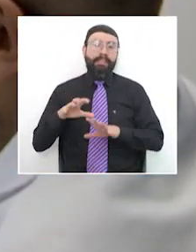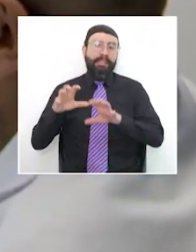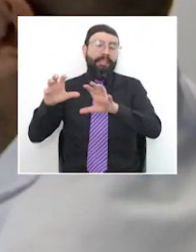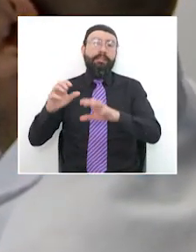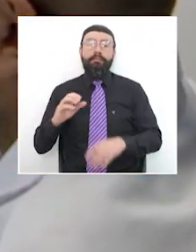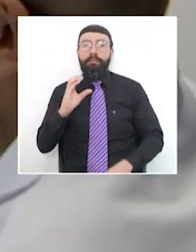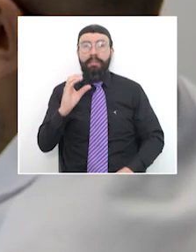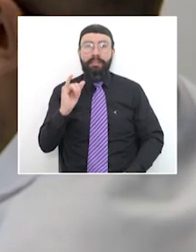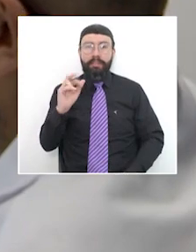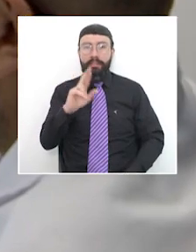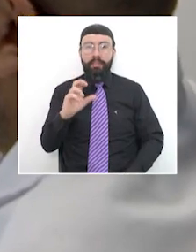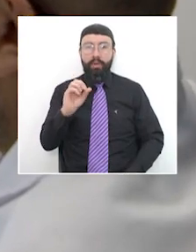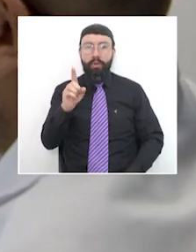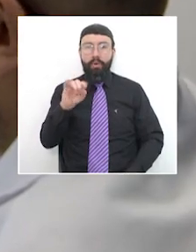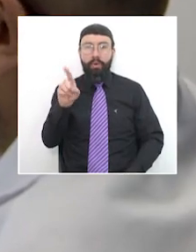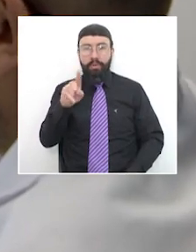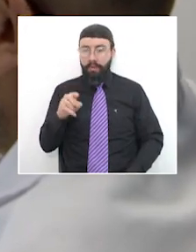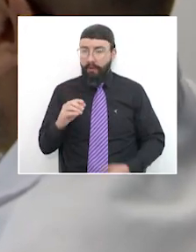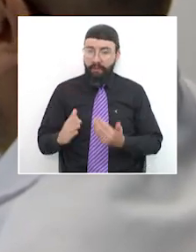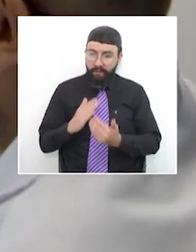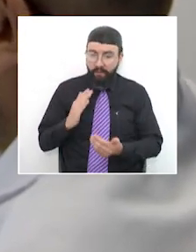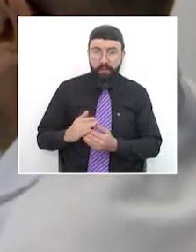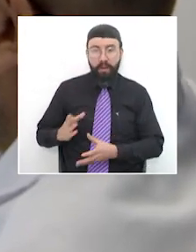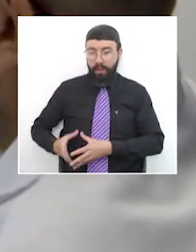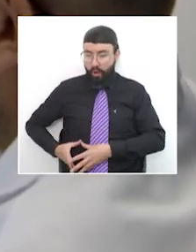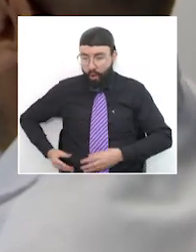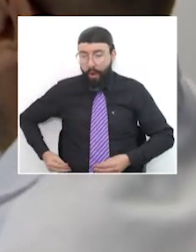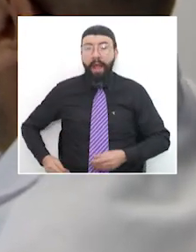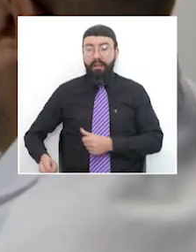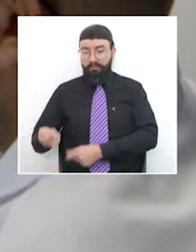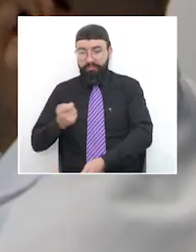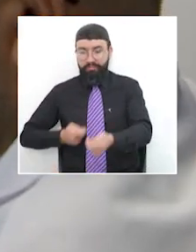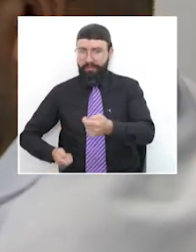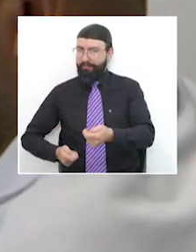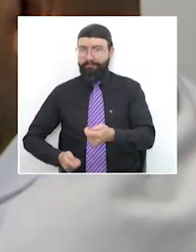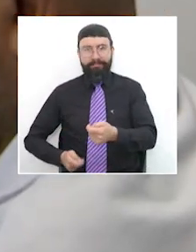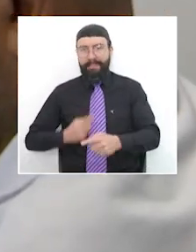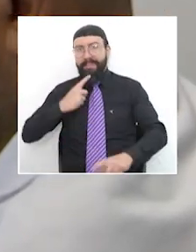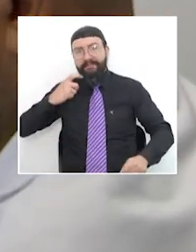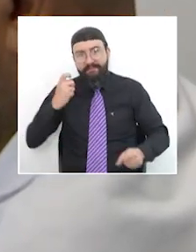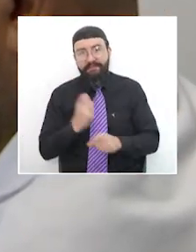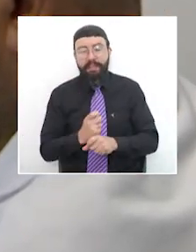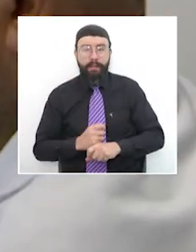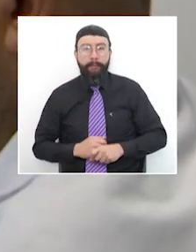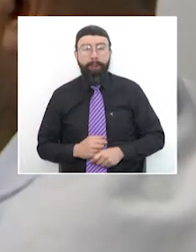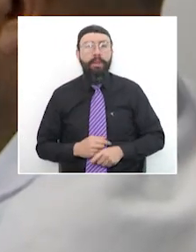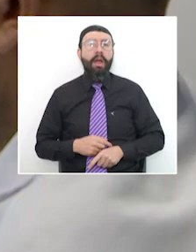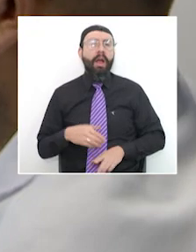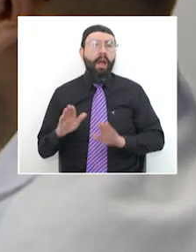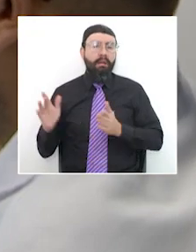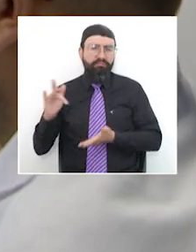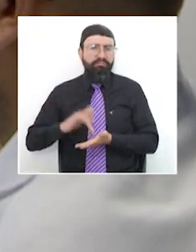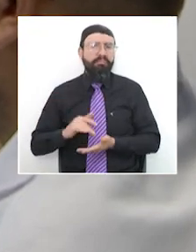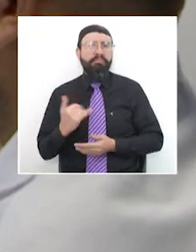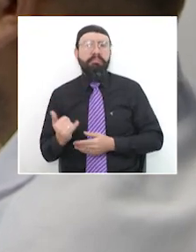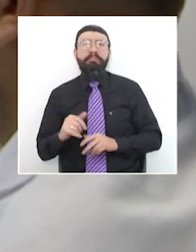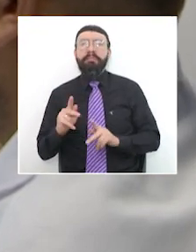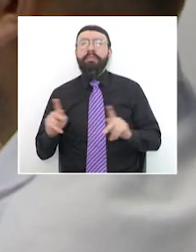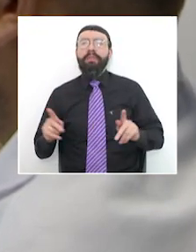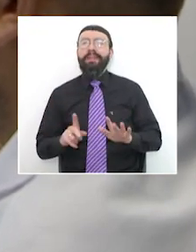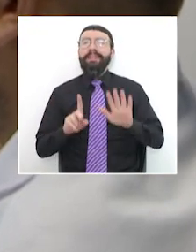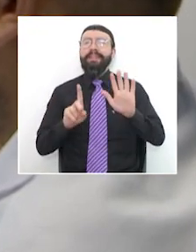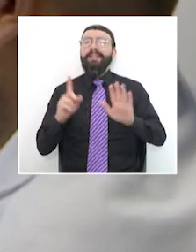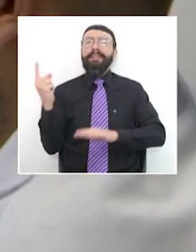fáciles. Conseguir un hígado no es tan sencillo. Entonces, a eso es lo que vamos desde la parte preventiva, y por eso muchas personas se quedan acá 6 días en el programa de limpieza de